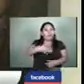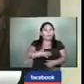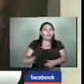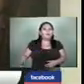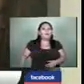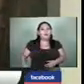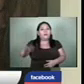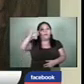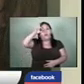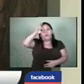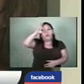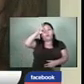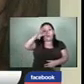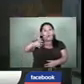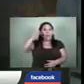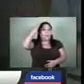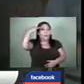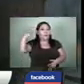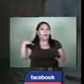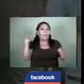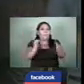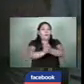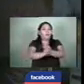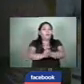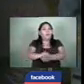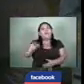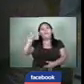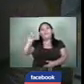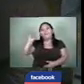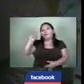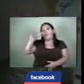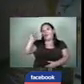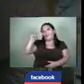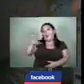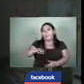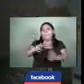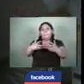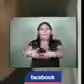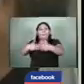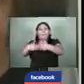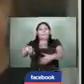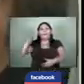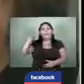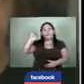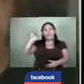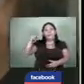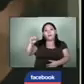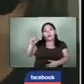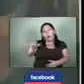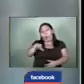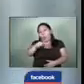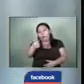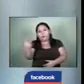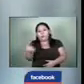Mauricio Funes, la ex primera dama Banda Pignato, el empresario Miguel Menéndez, entre otros.